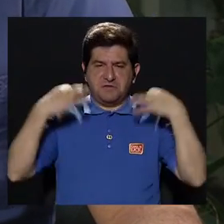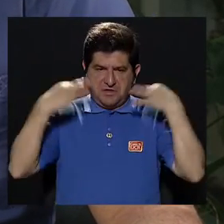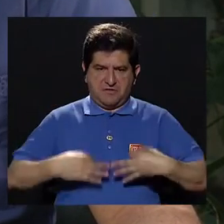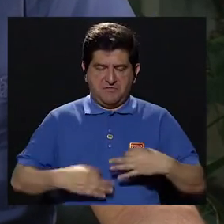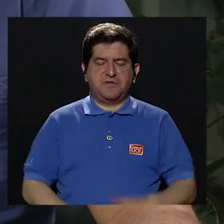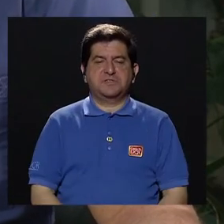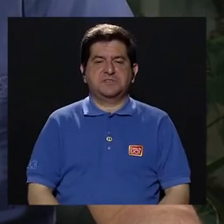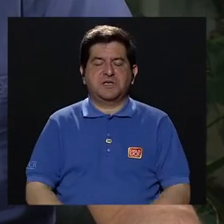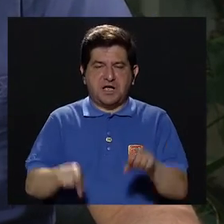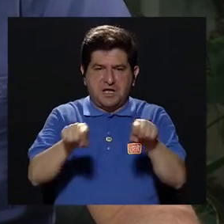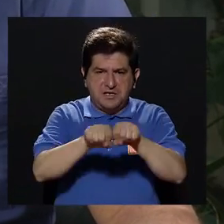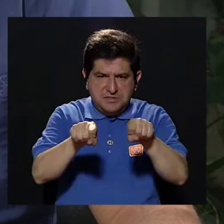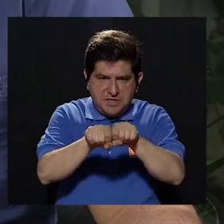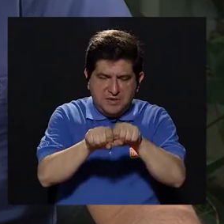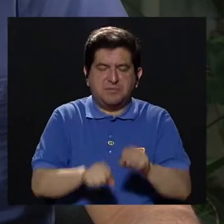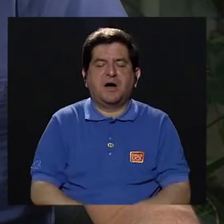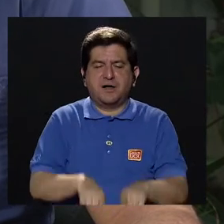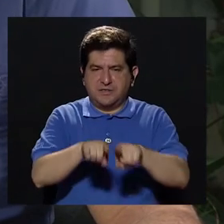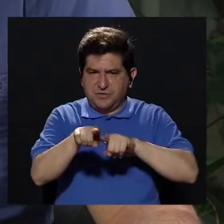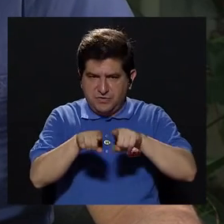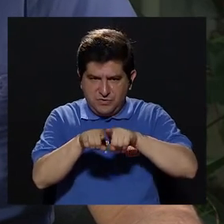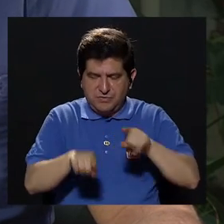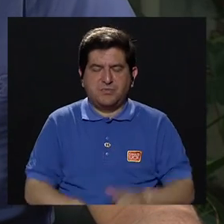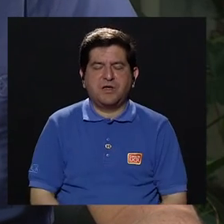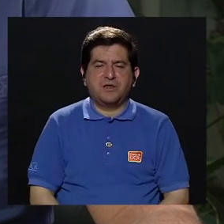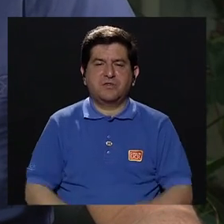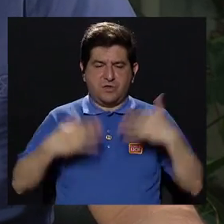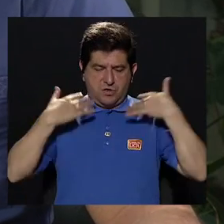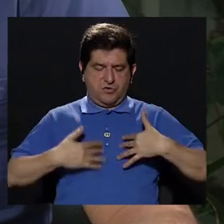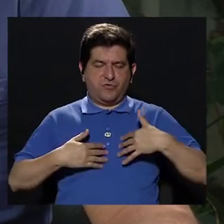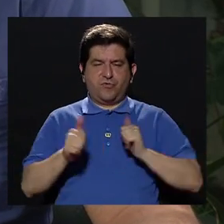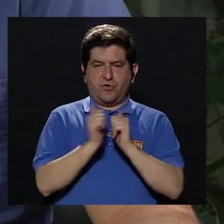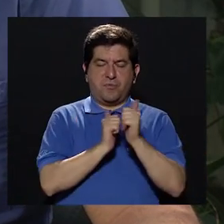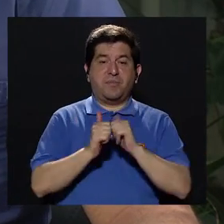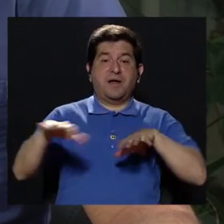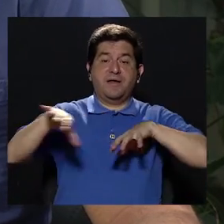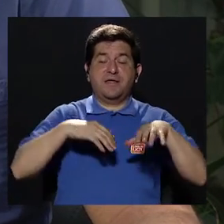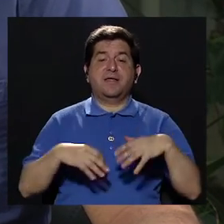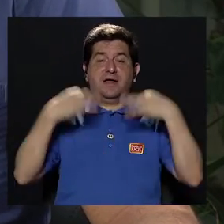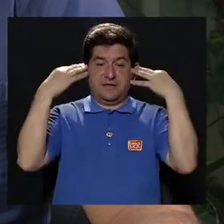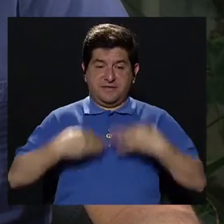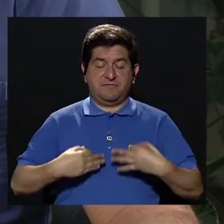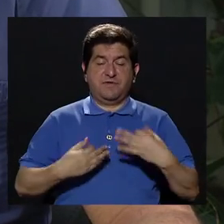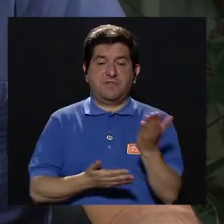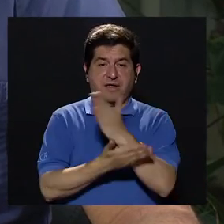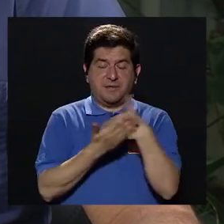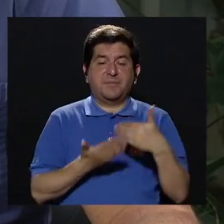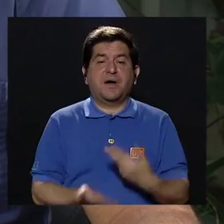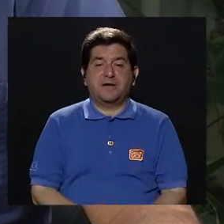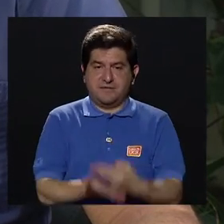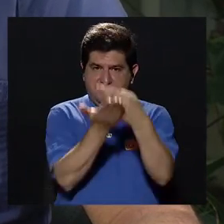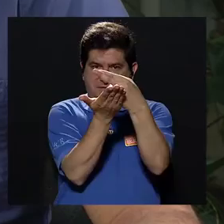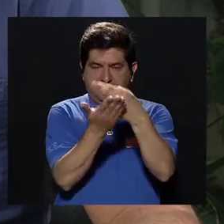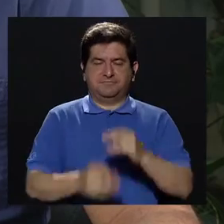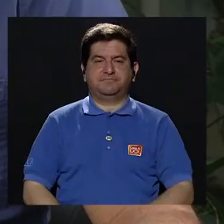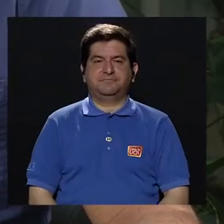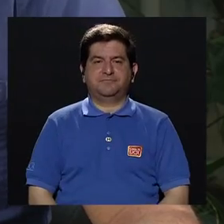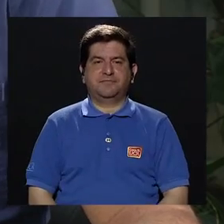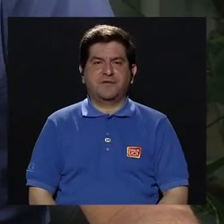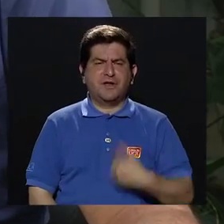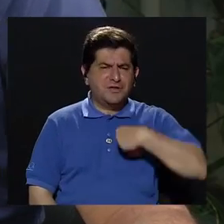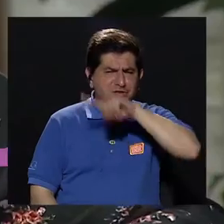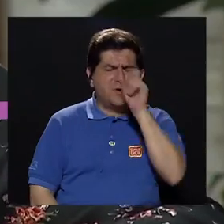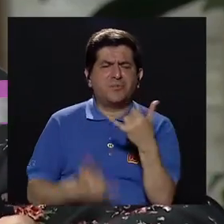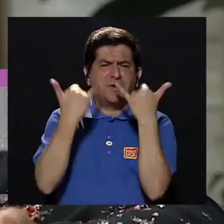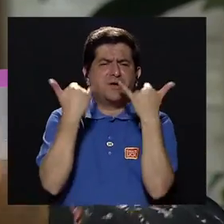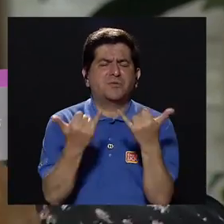medias adecuadas, ropa deportiva, y que ellos puedan retomar esa actividad física que es parte de su rehabilitación. Justamente,